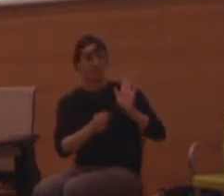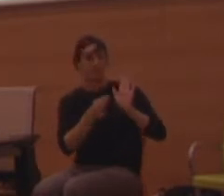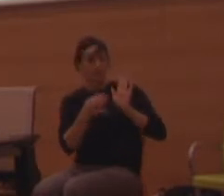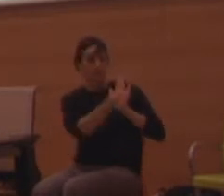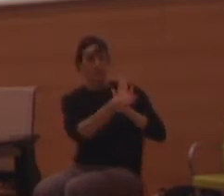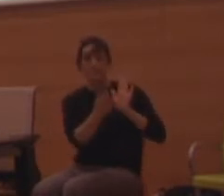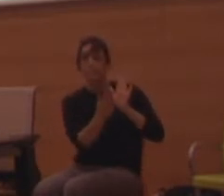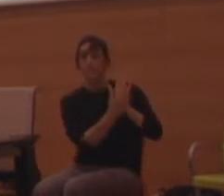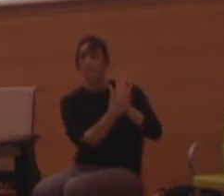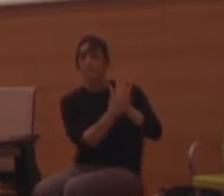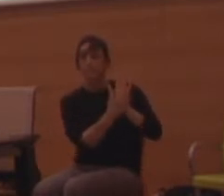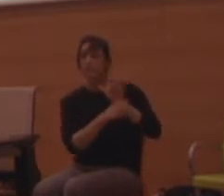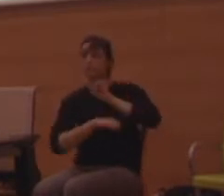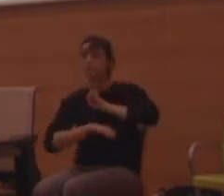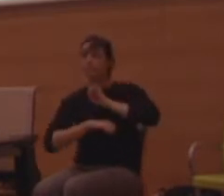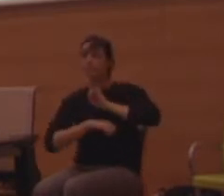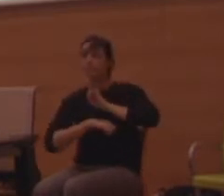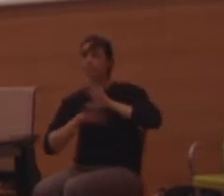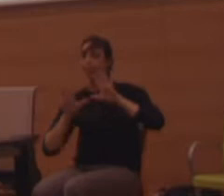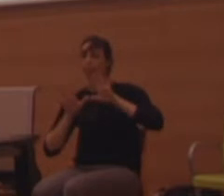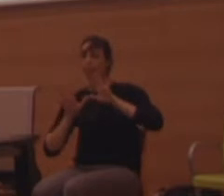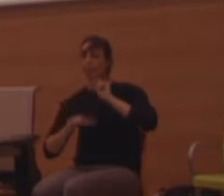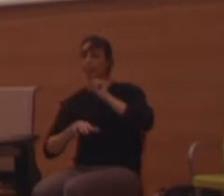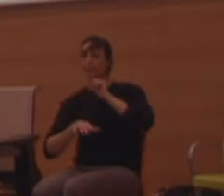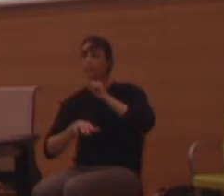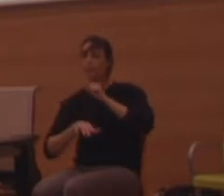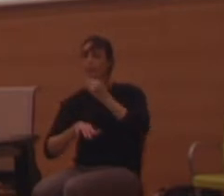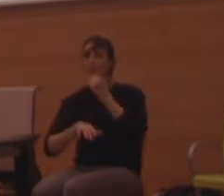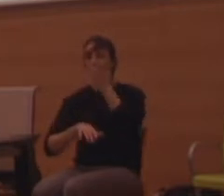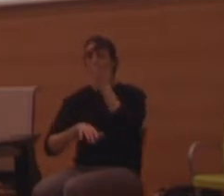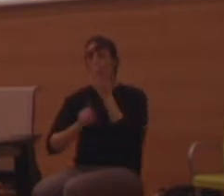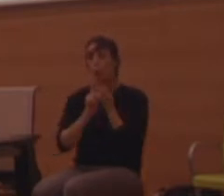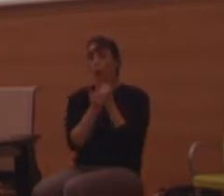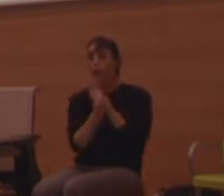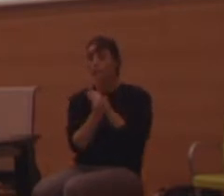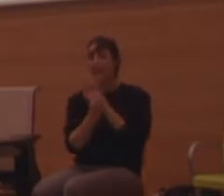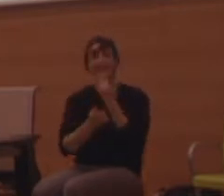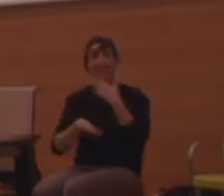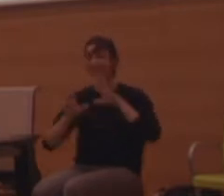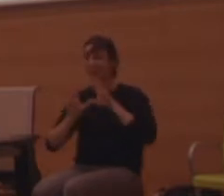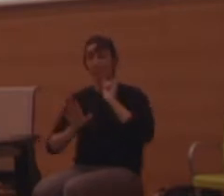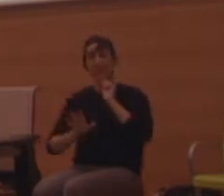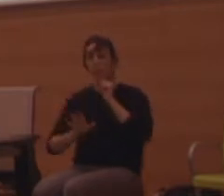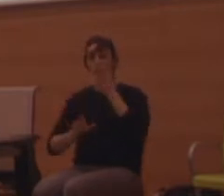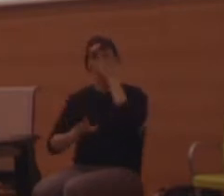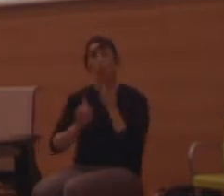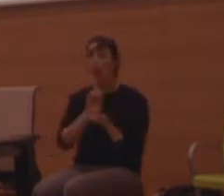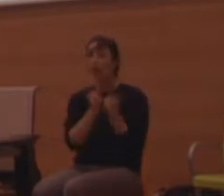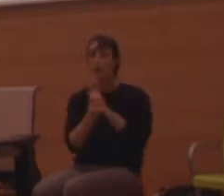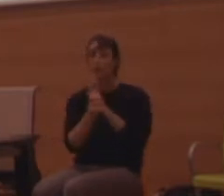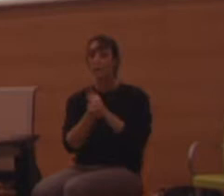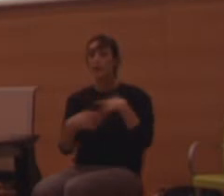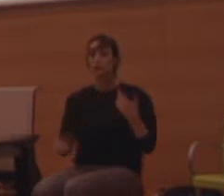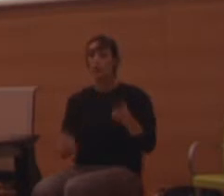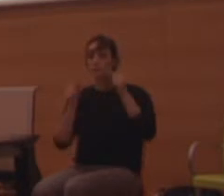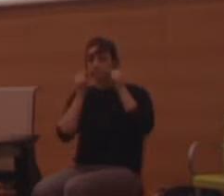10 minutos y vemos si cambia de color. Es azul, si en 10 minutos cambia a rosa, vamos a ver que